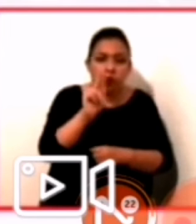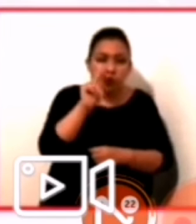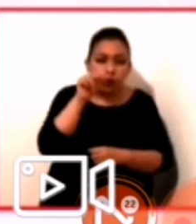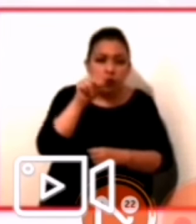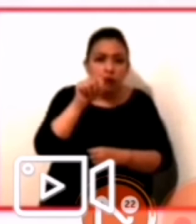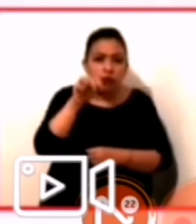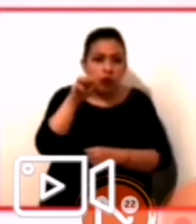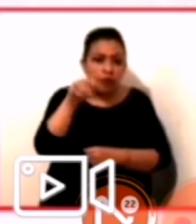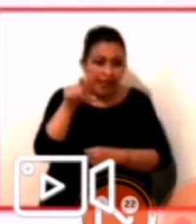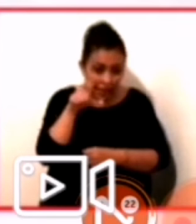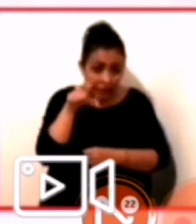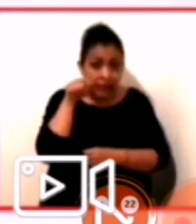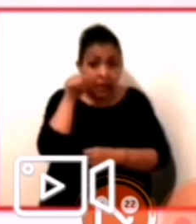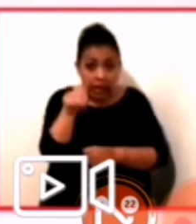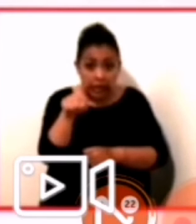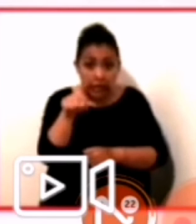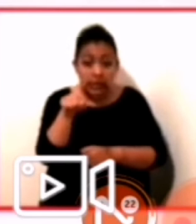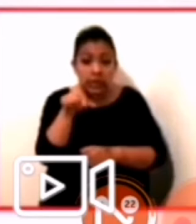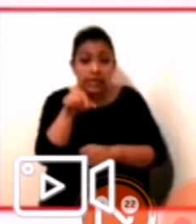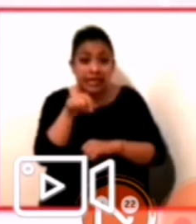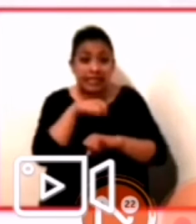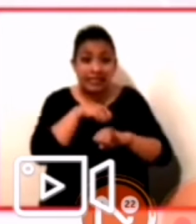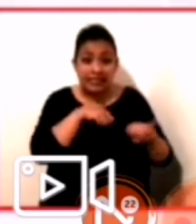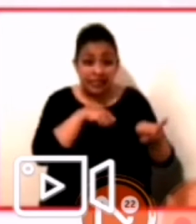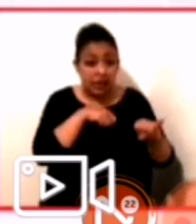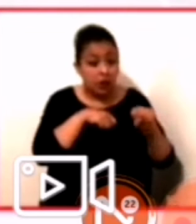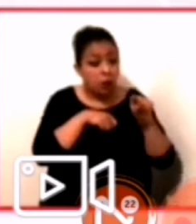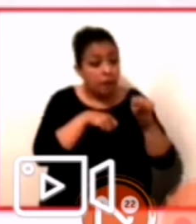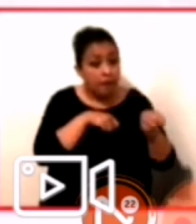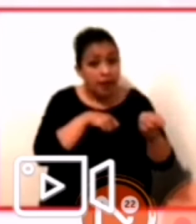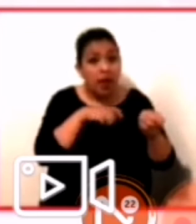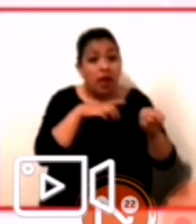cultura.unam.mx. Ahí, del lado izquierdo, está un apartado de la